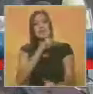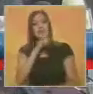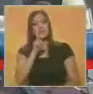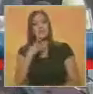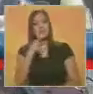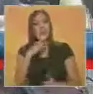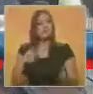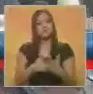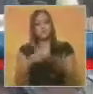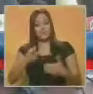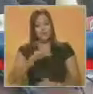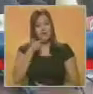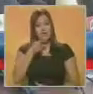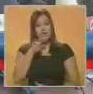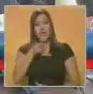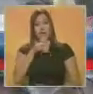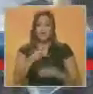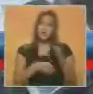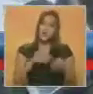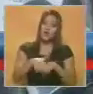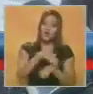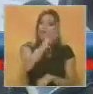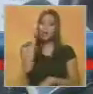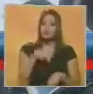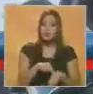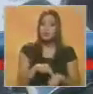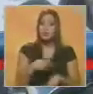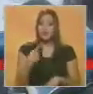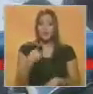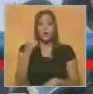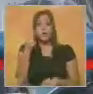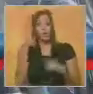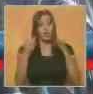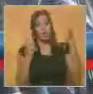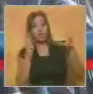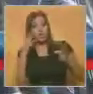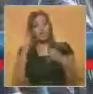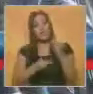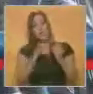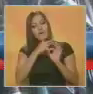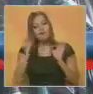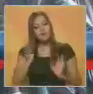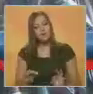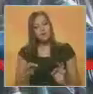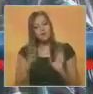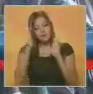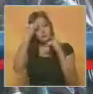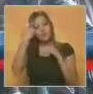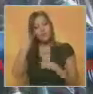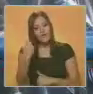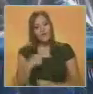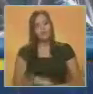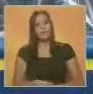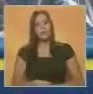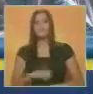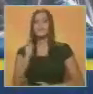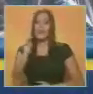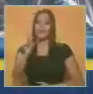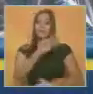ataques políticos afirma que el gobierno nacional improvisa en el abordaje de la inseguridad señor